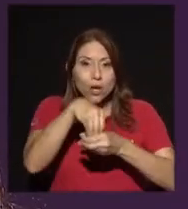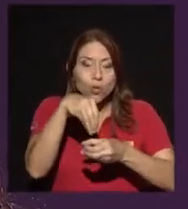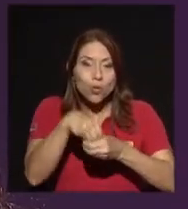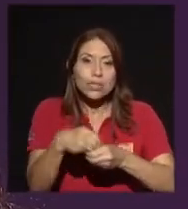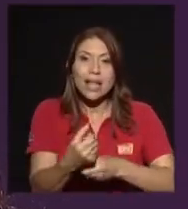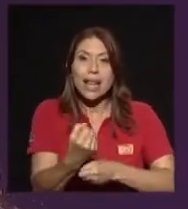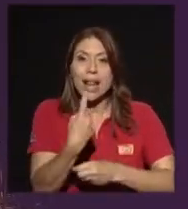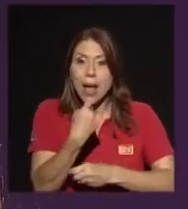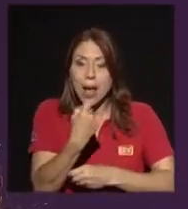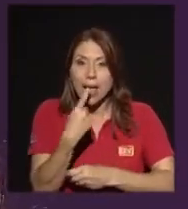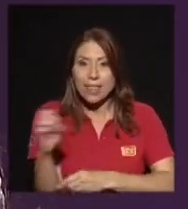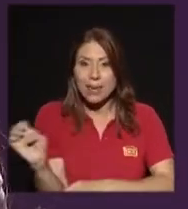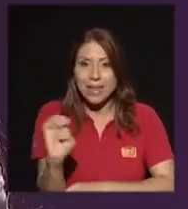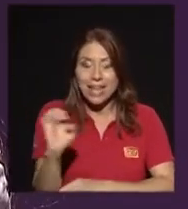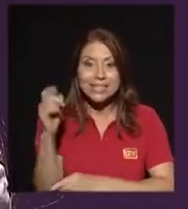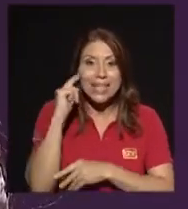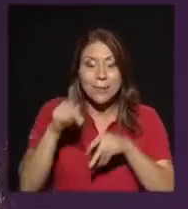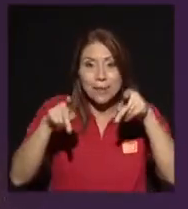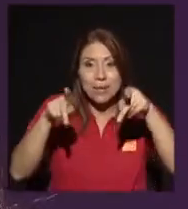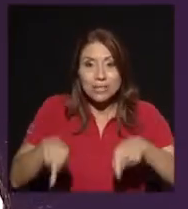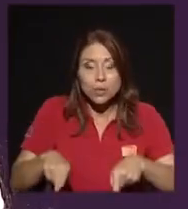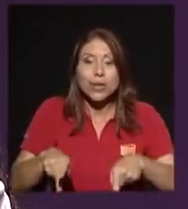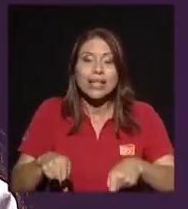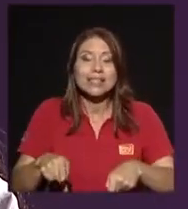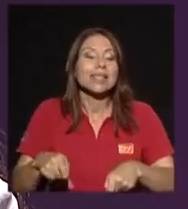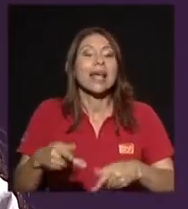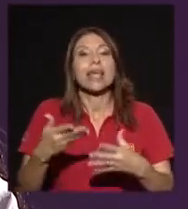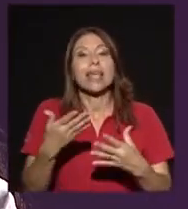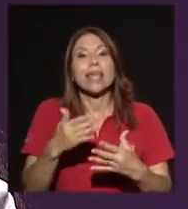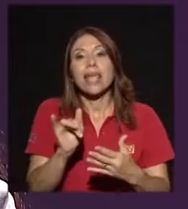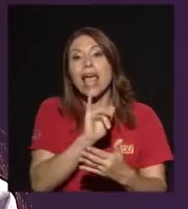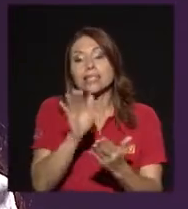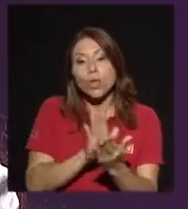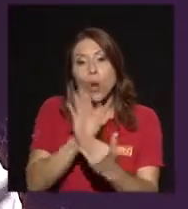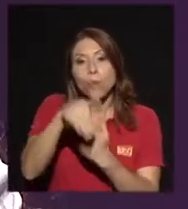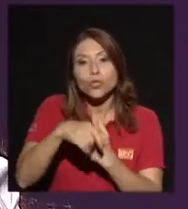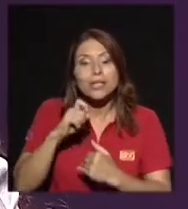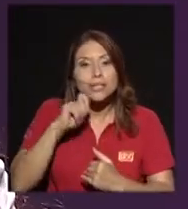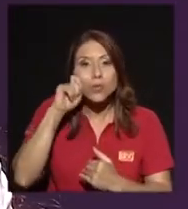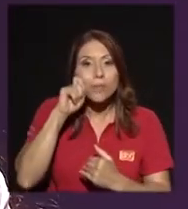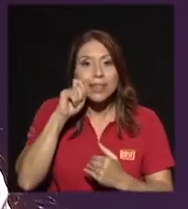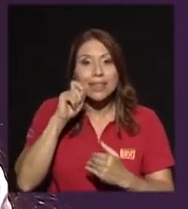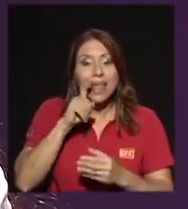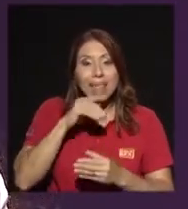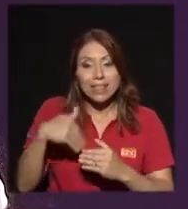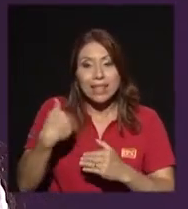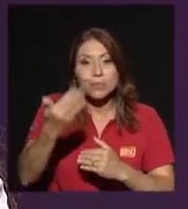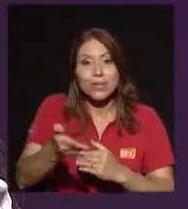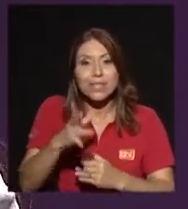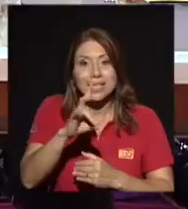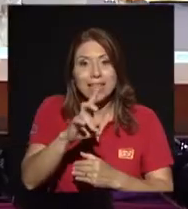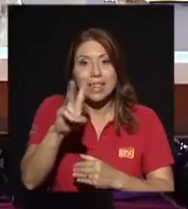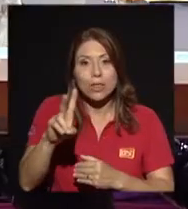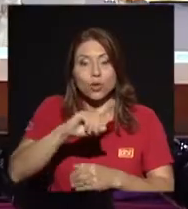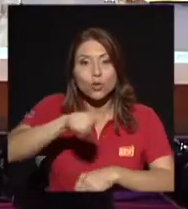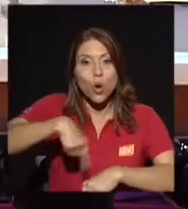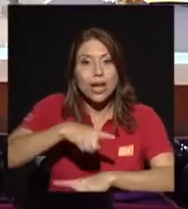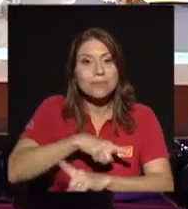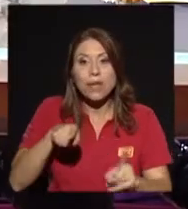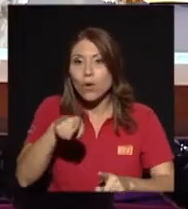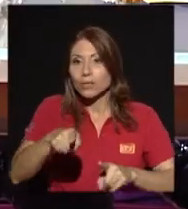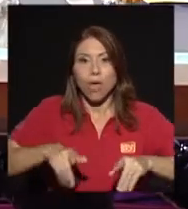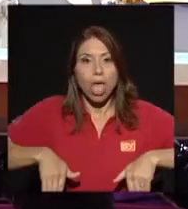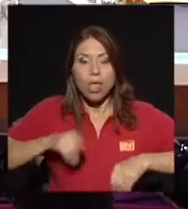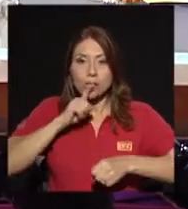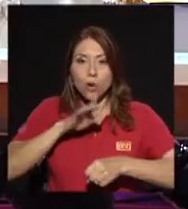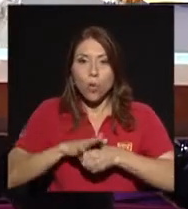oral de emergencia para las víctimas de violencia sexual dentro de las 72 horas, esto se incumple. Y entonces, ¿qué es lo que tenemos?